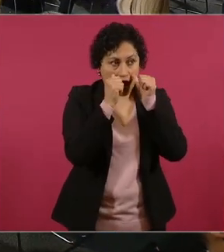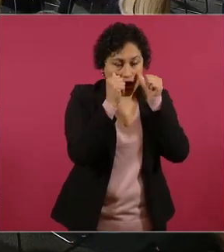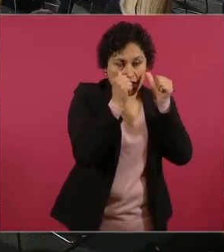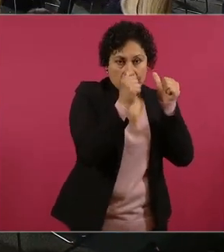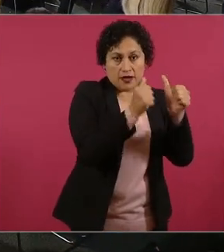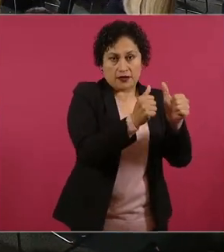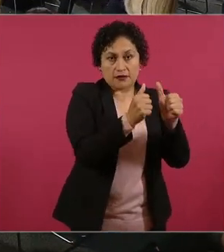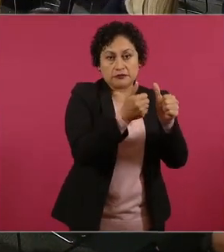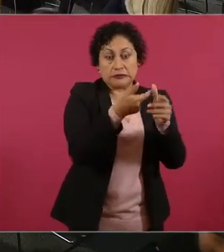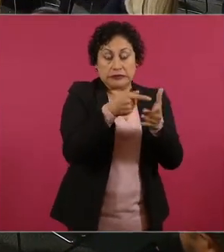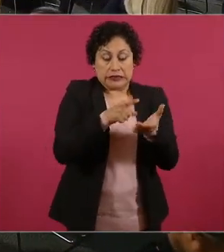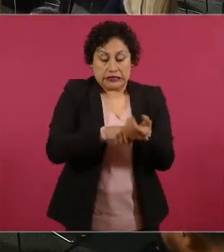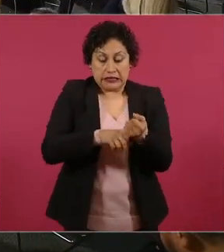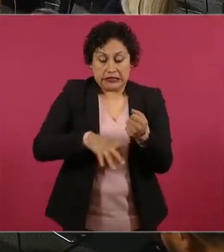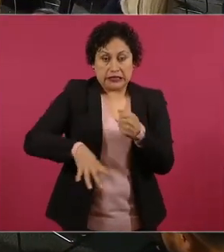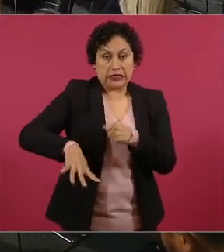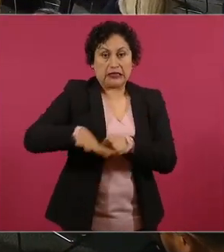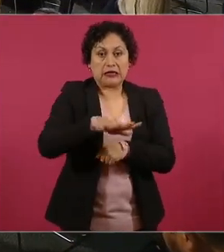al interior más,